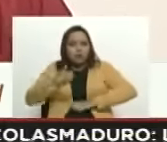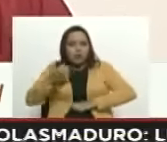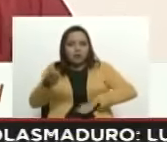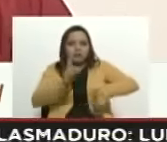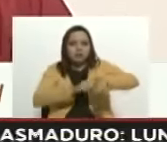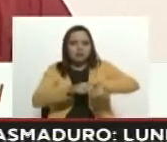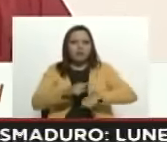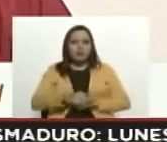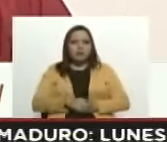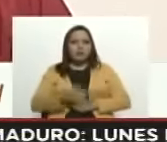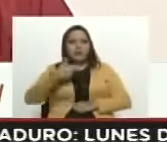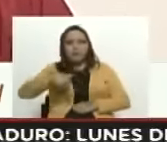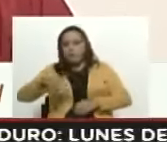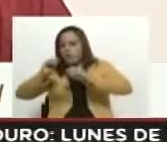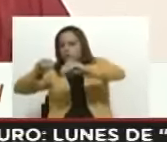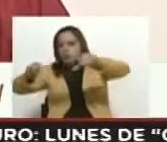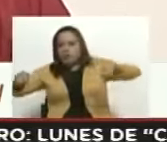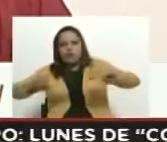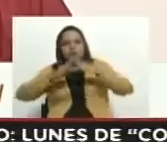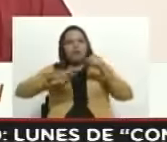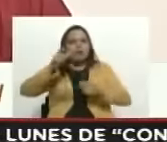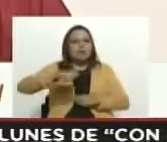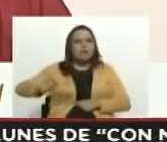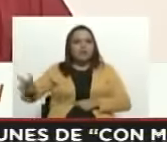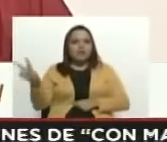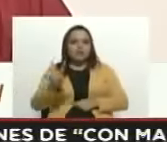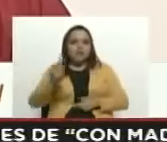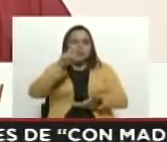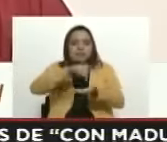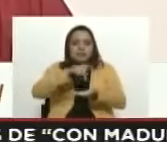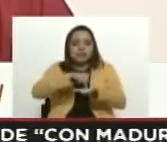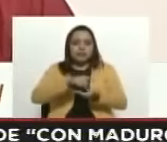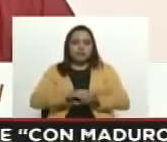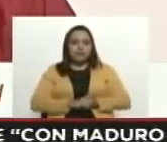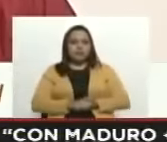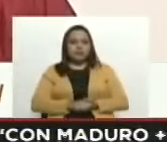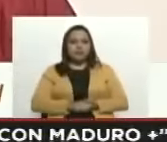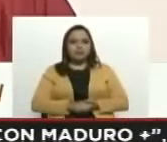y vamos a llamar a todos los venezolanos y venezolanas que participen activamente.